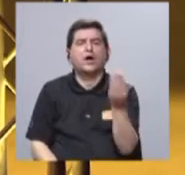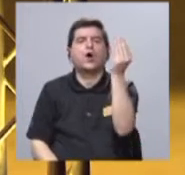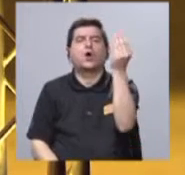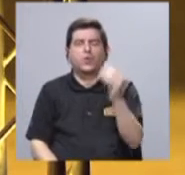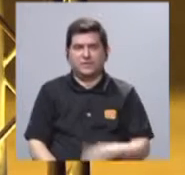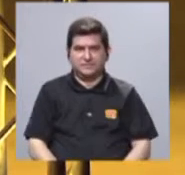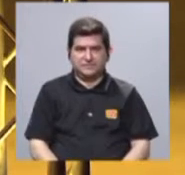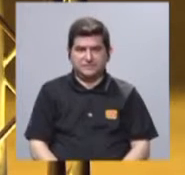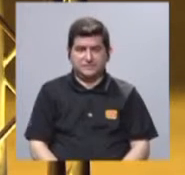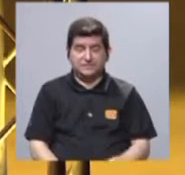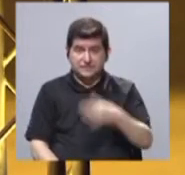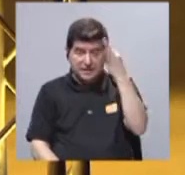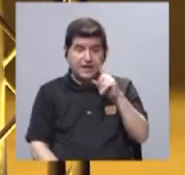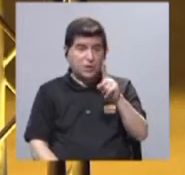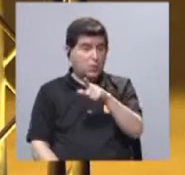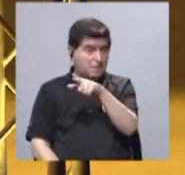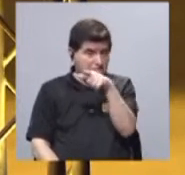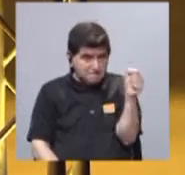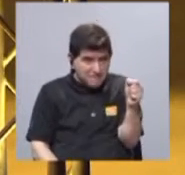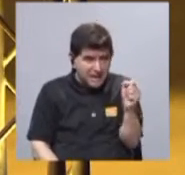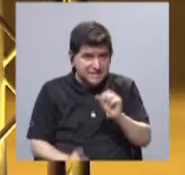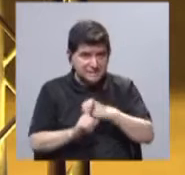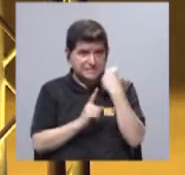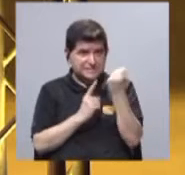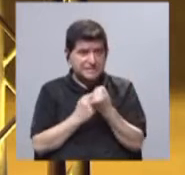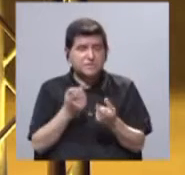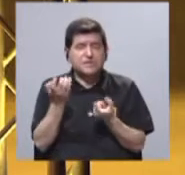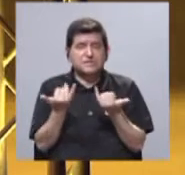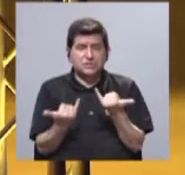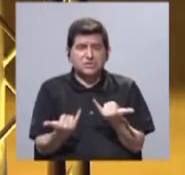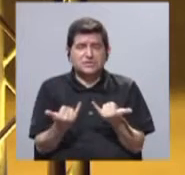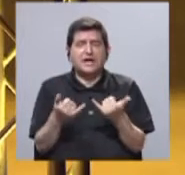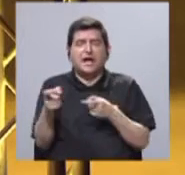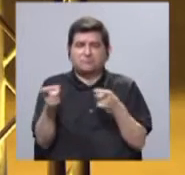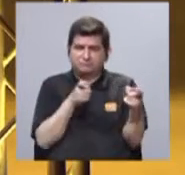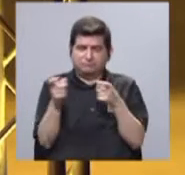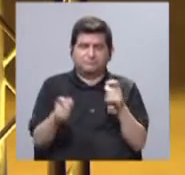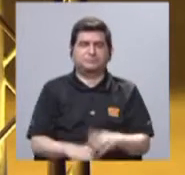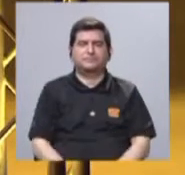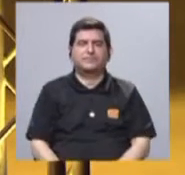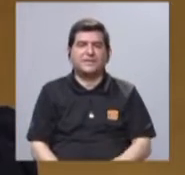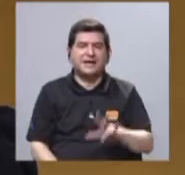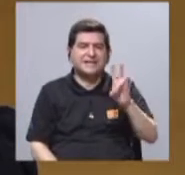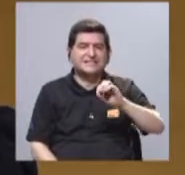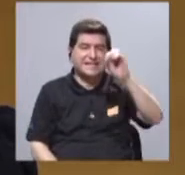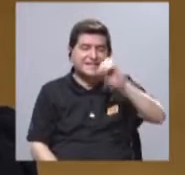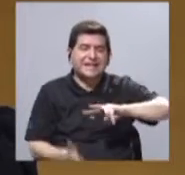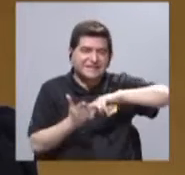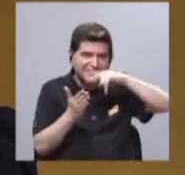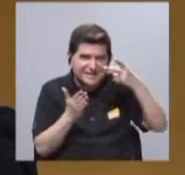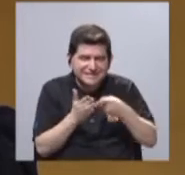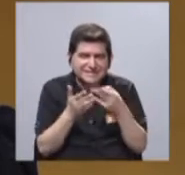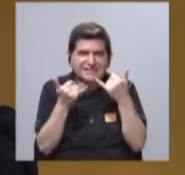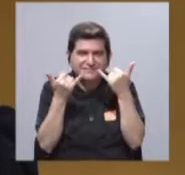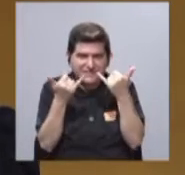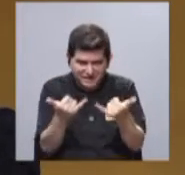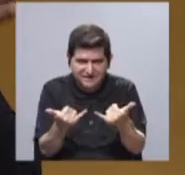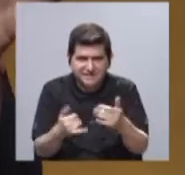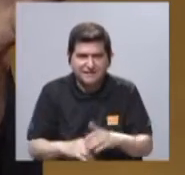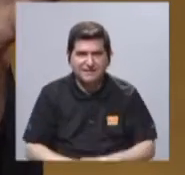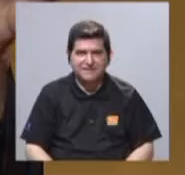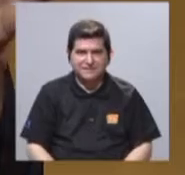y yo creo que en un mes más o menos visitación podría estar controlada por el 70 por ciento implicaría